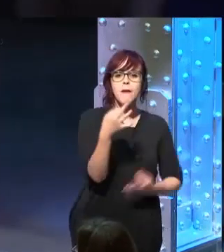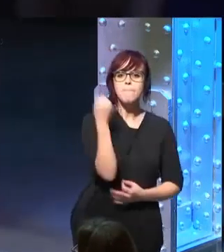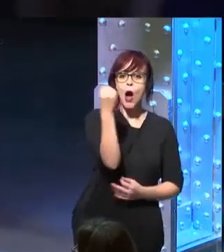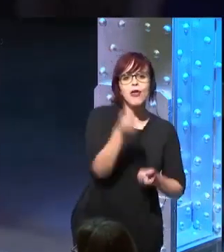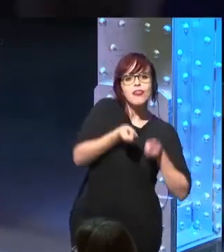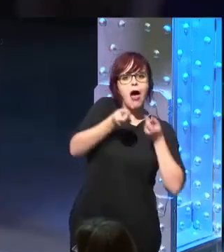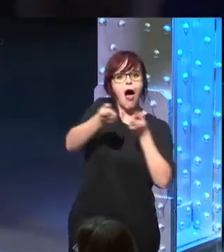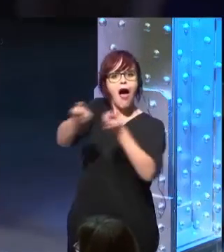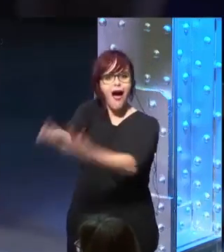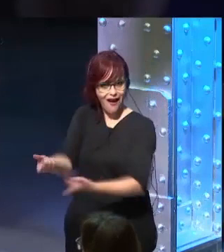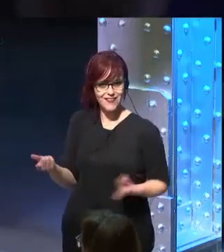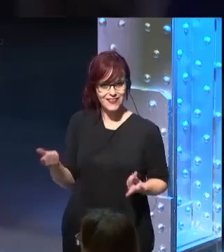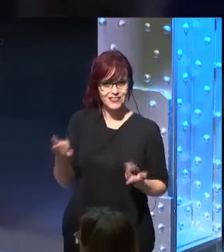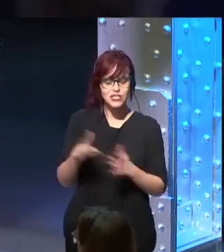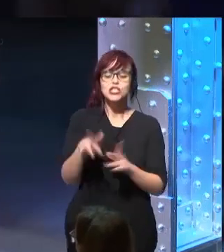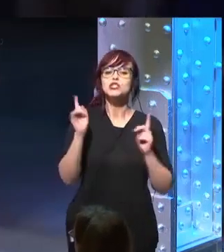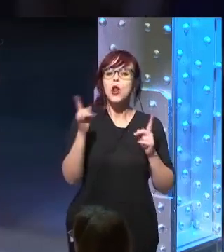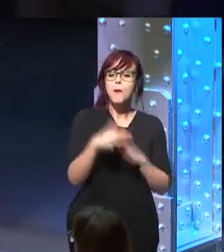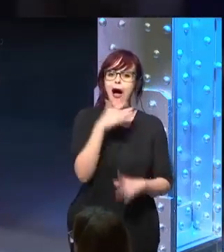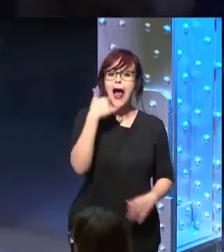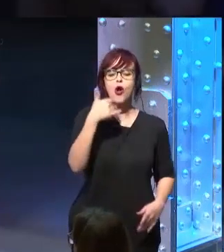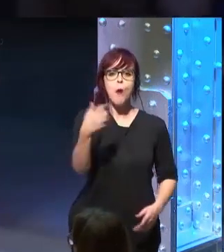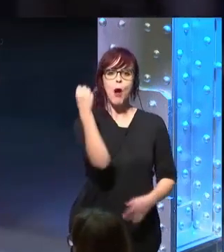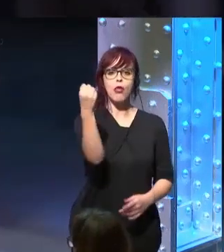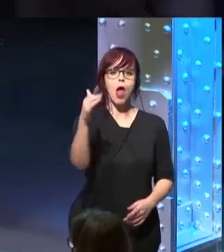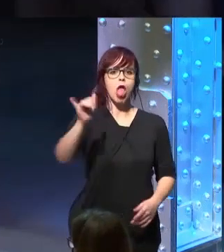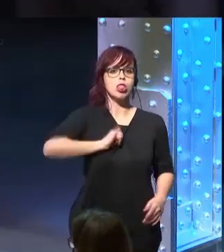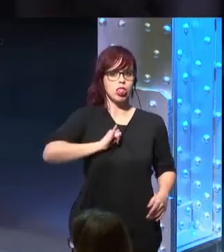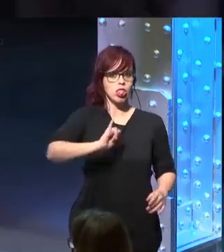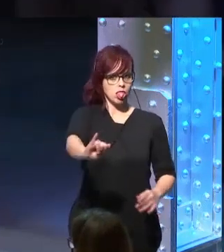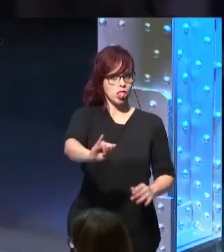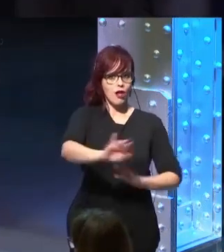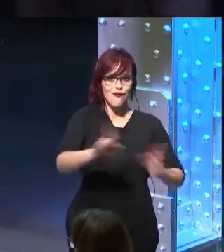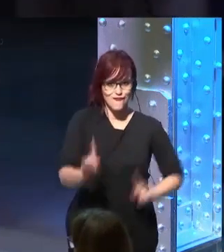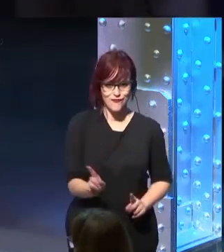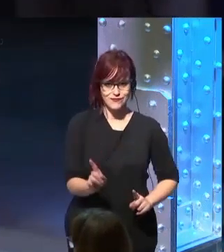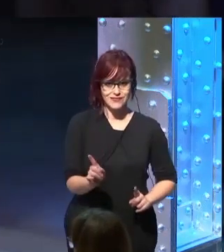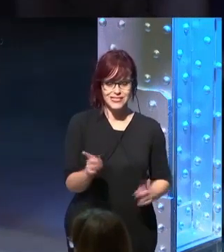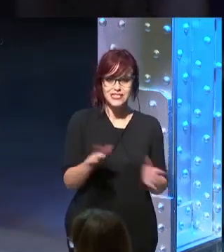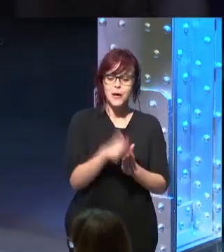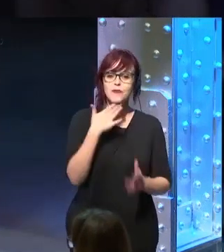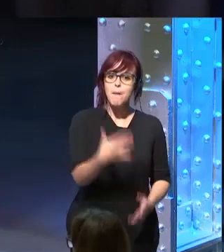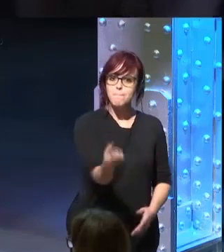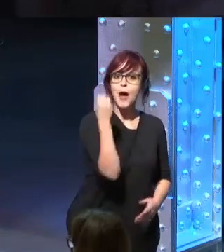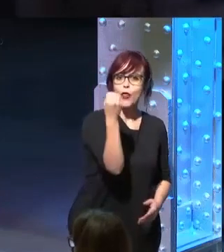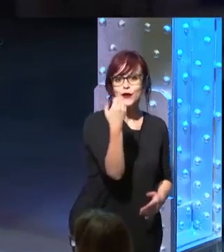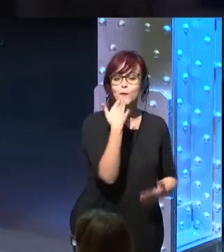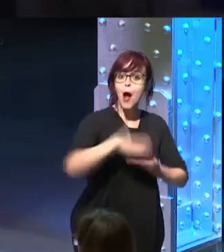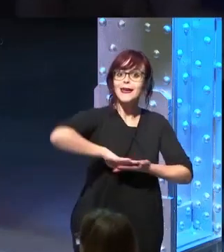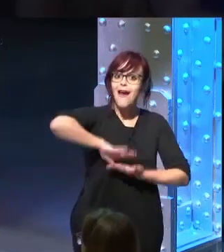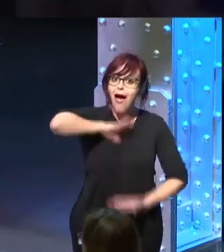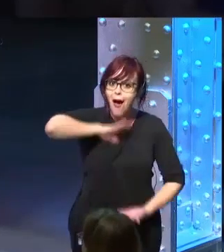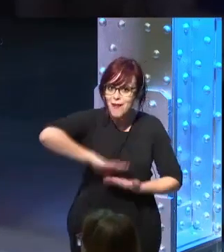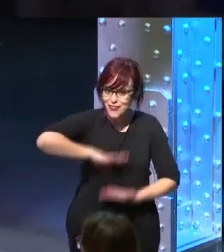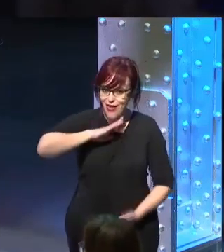Empoderar, digamos, no solamente como algo que poseyamos. Entonces, estamos hablando de poder como la